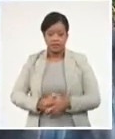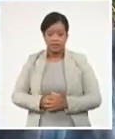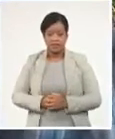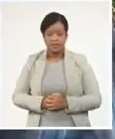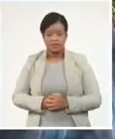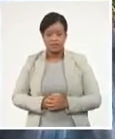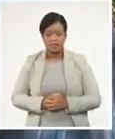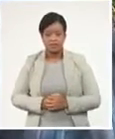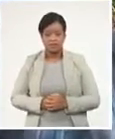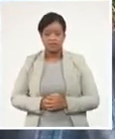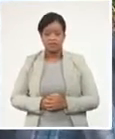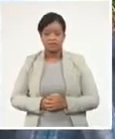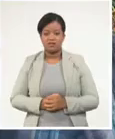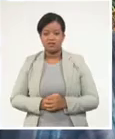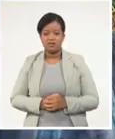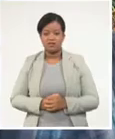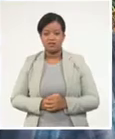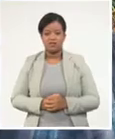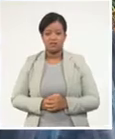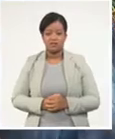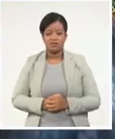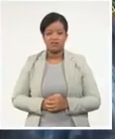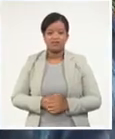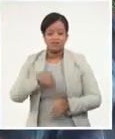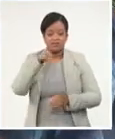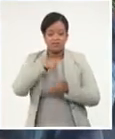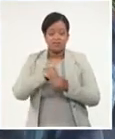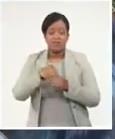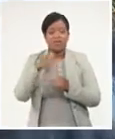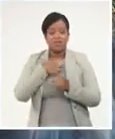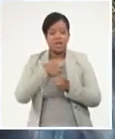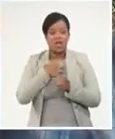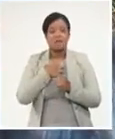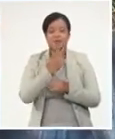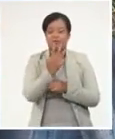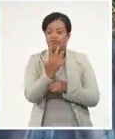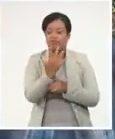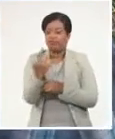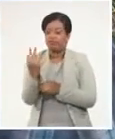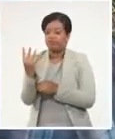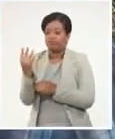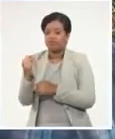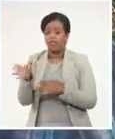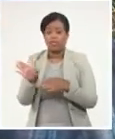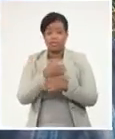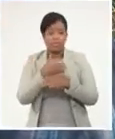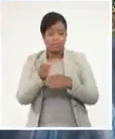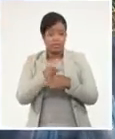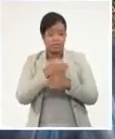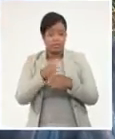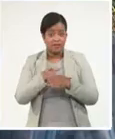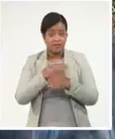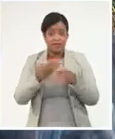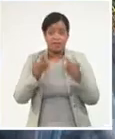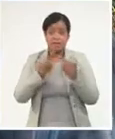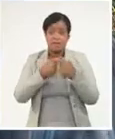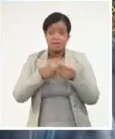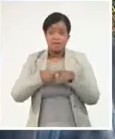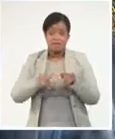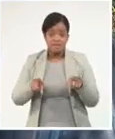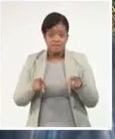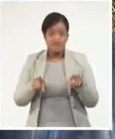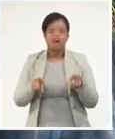todavía no hemos podido satisfacer esas demandas, pero precisamente hoy lo que se está haciendo en la provincia es incrementando